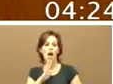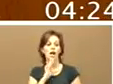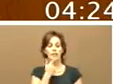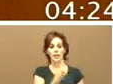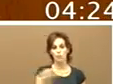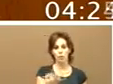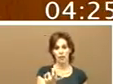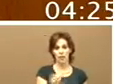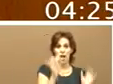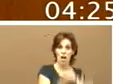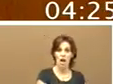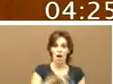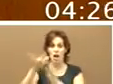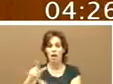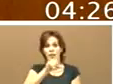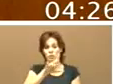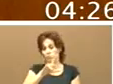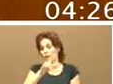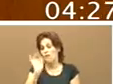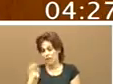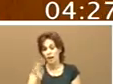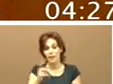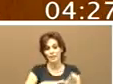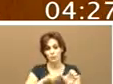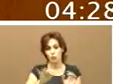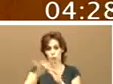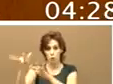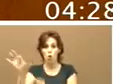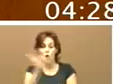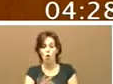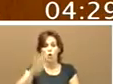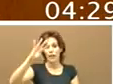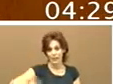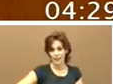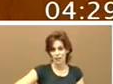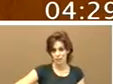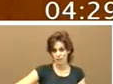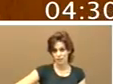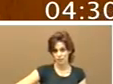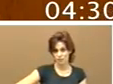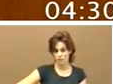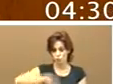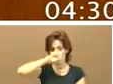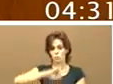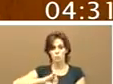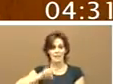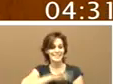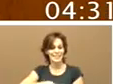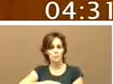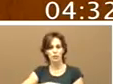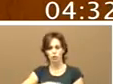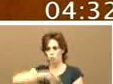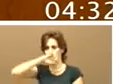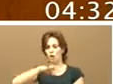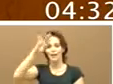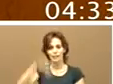están en Cataluña y, miren ustedes, seguramente sean hasta más catalanes que los propios catalanes y ese sentimiento, desde